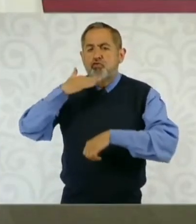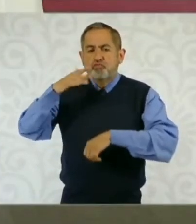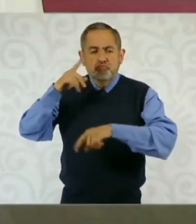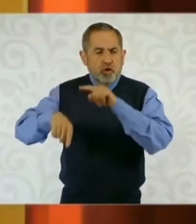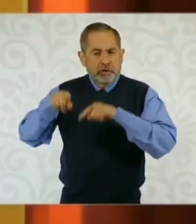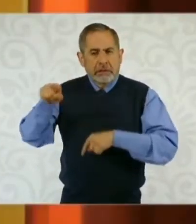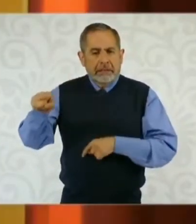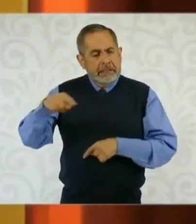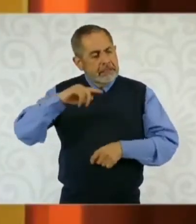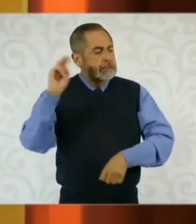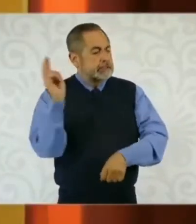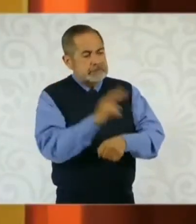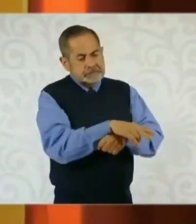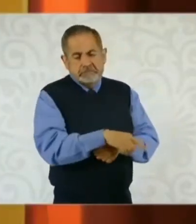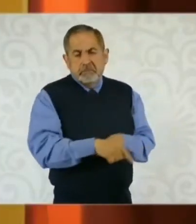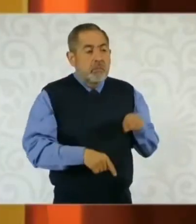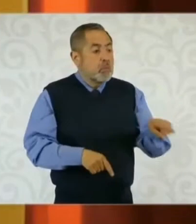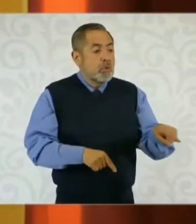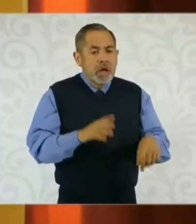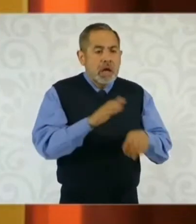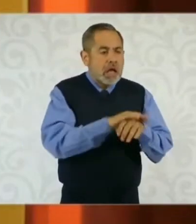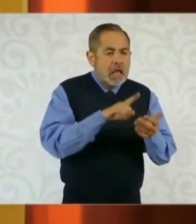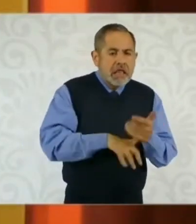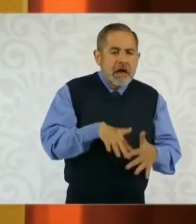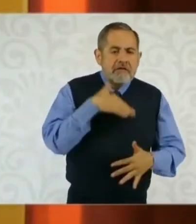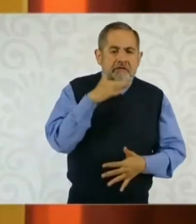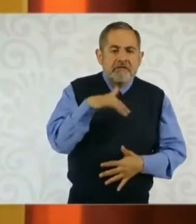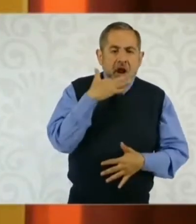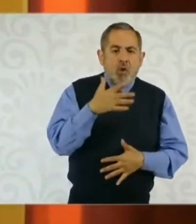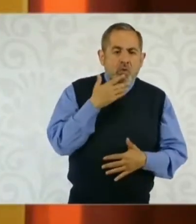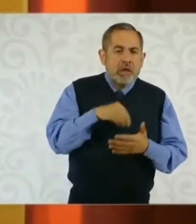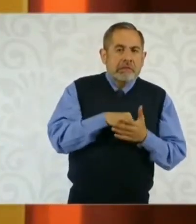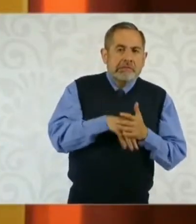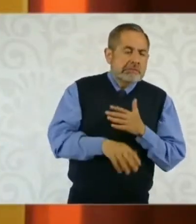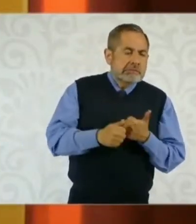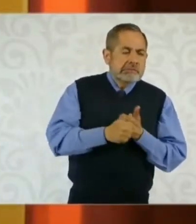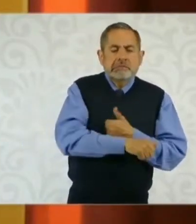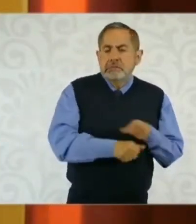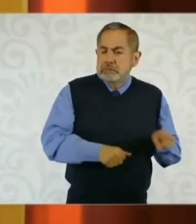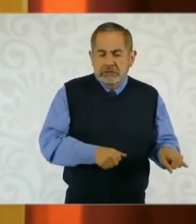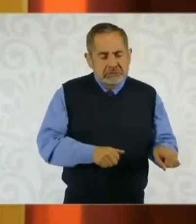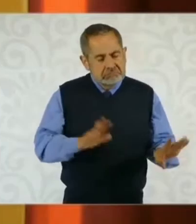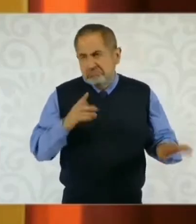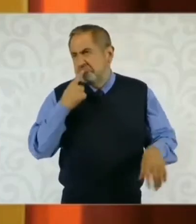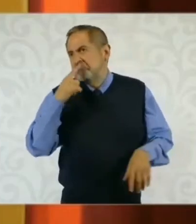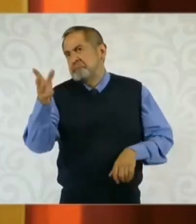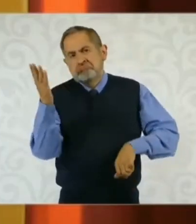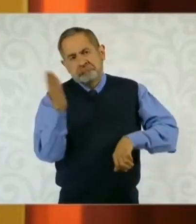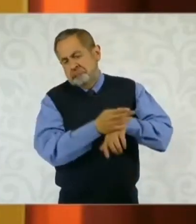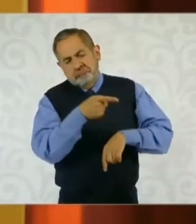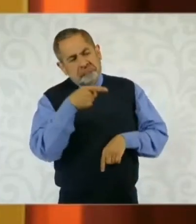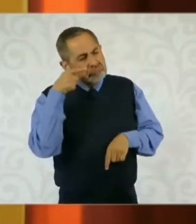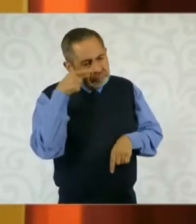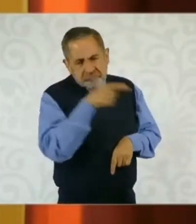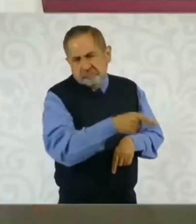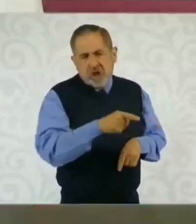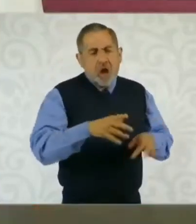Buen Gobierno por posibles faltas de corte administrativo. Adelante, por favor.